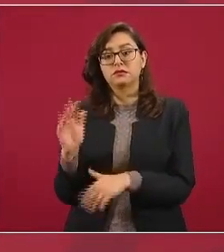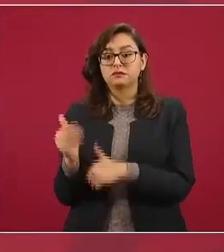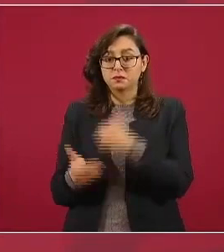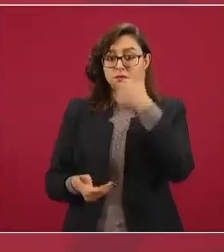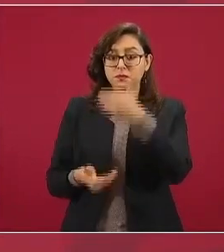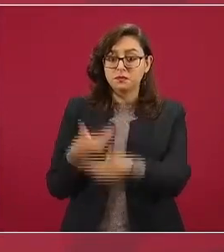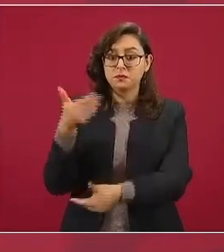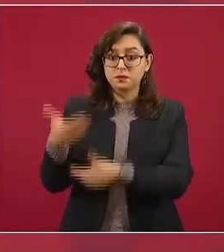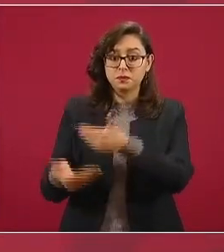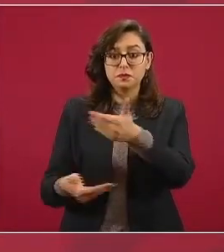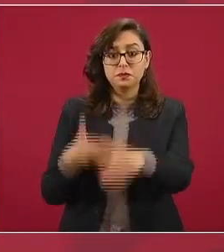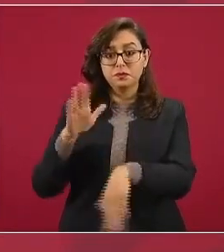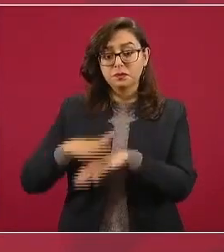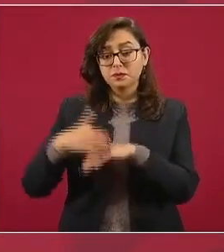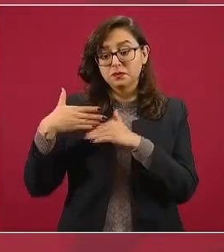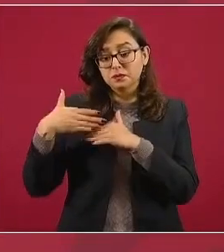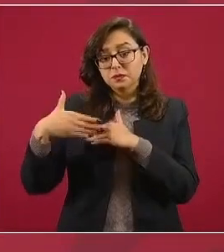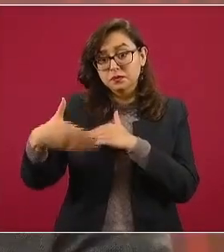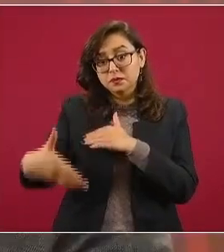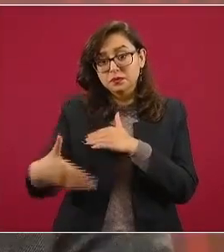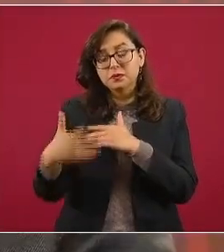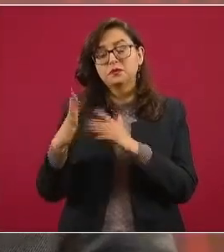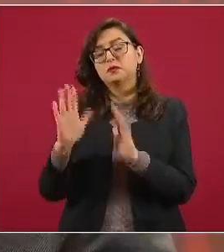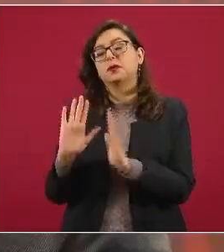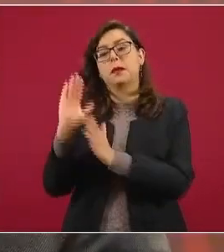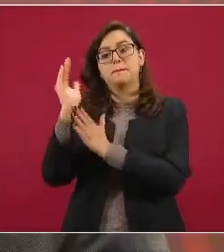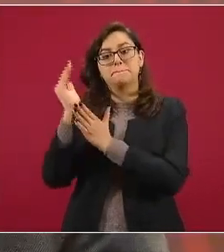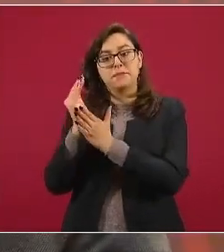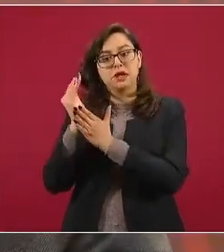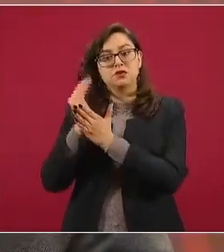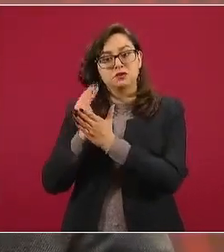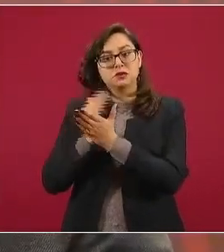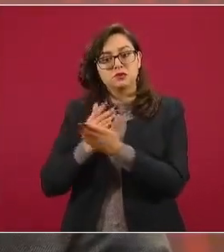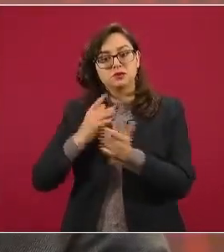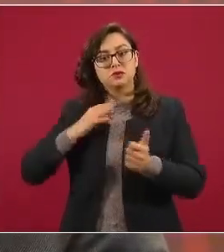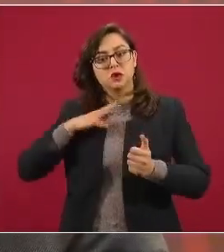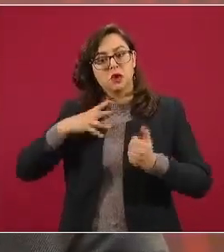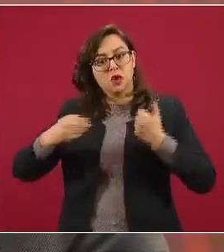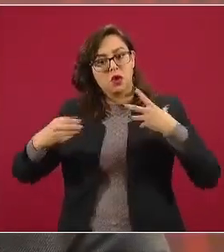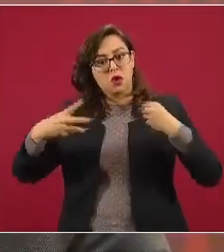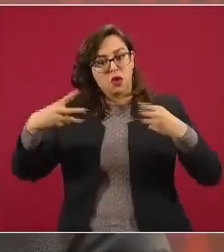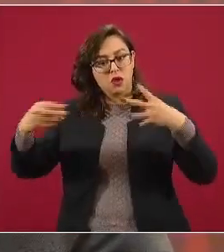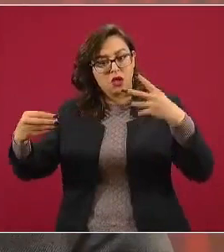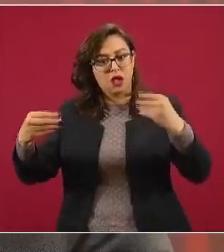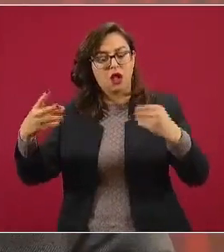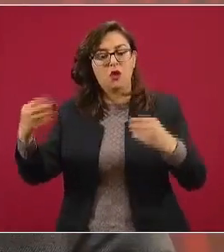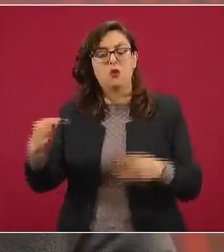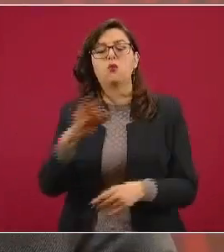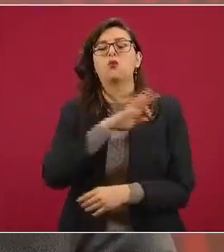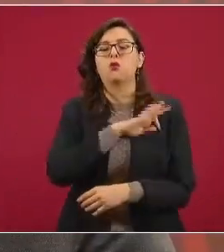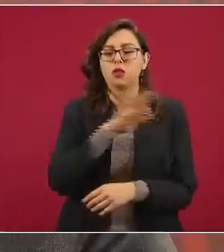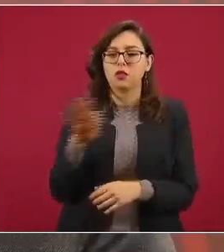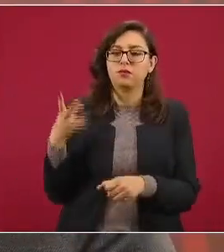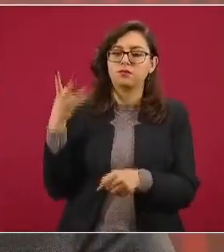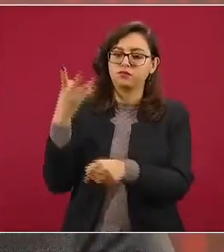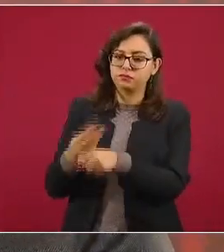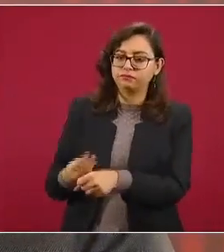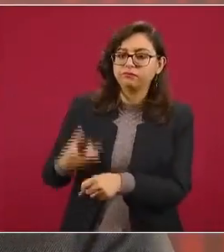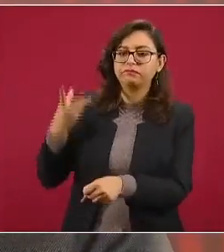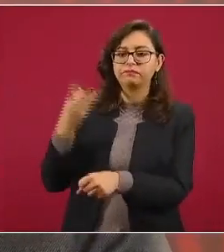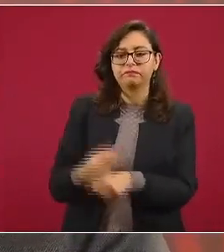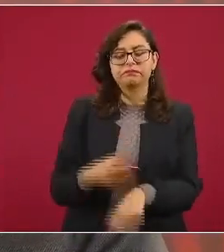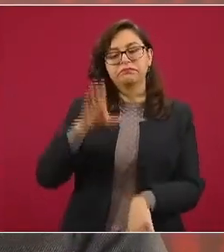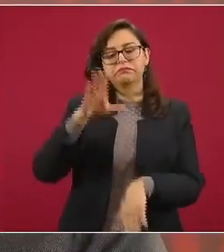atención, entonces vamos a ampliar también a que haya más camas, mejor